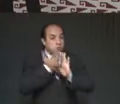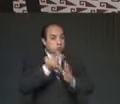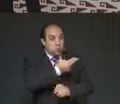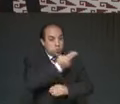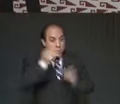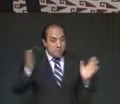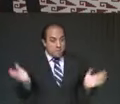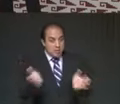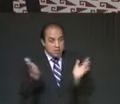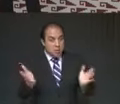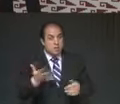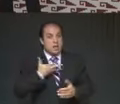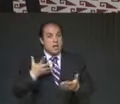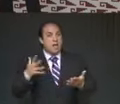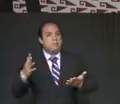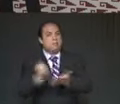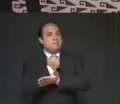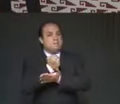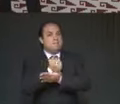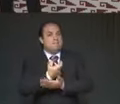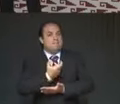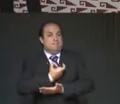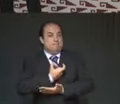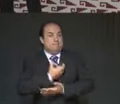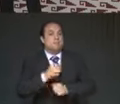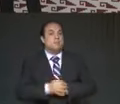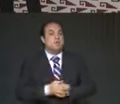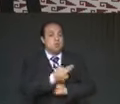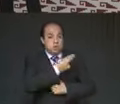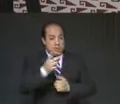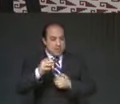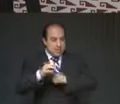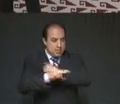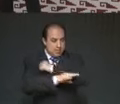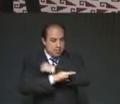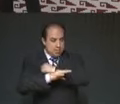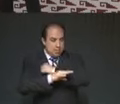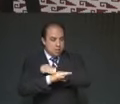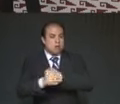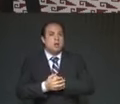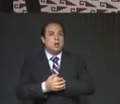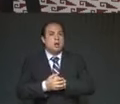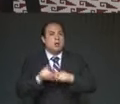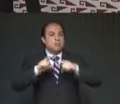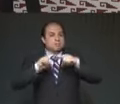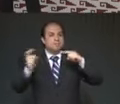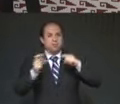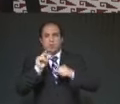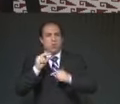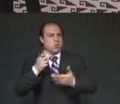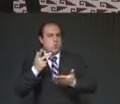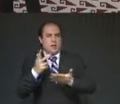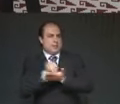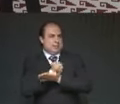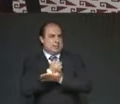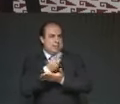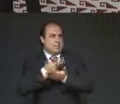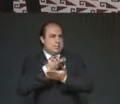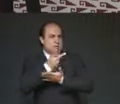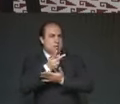llevara el récord Guinness? Obviamente ustedes diseñaron el cablebus, ¿no?, para llevarse un récord, pero ¿qué representaría para ustedes